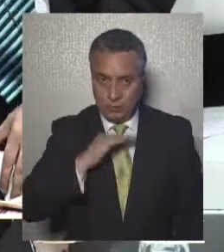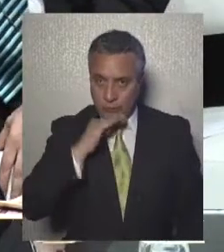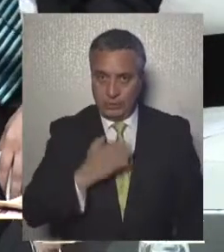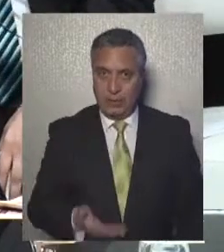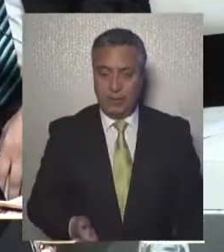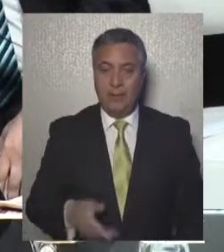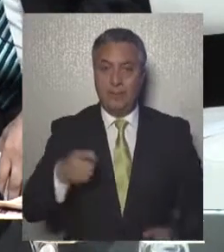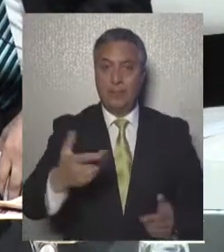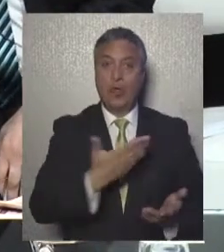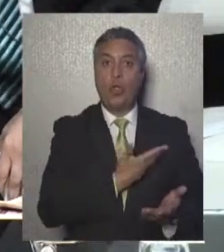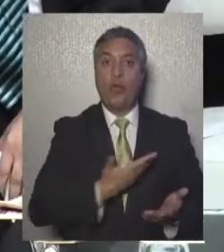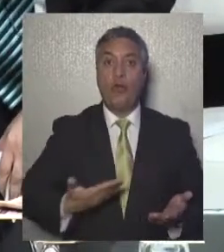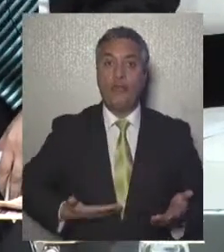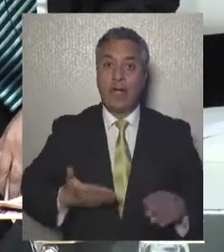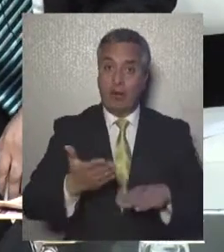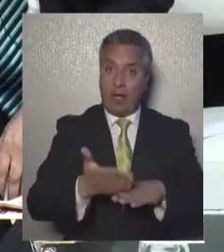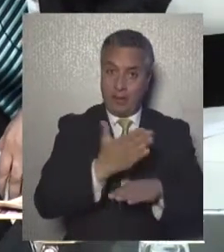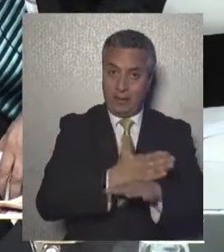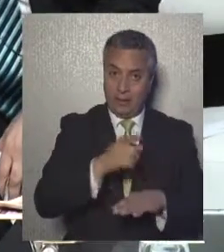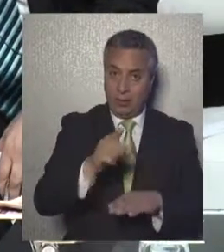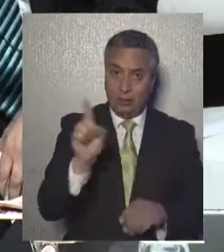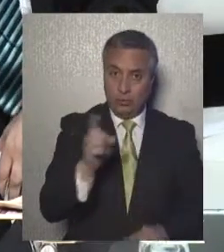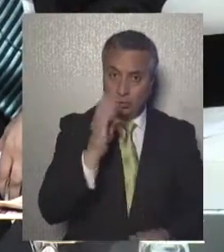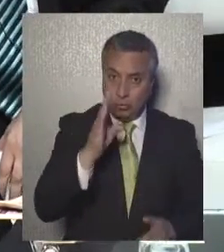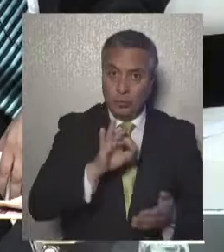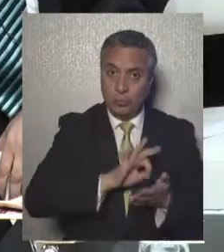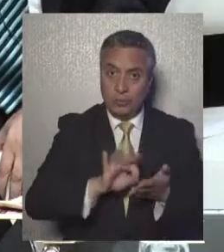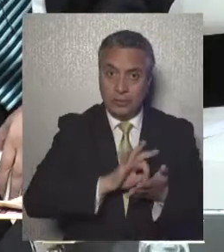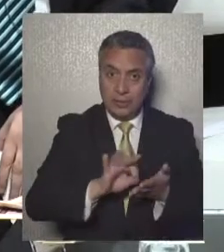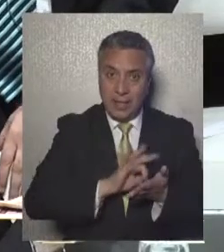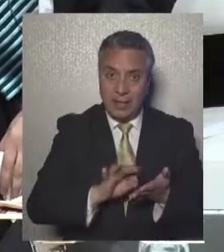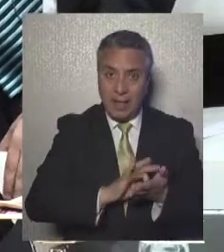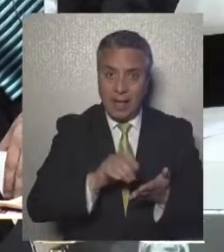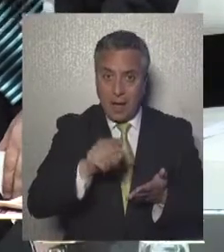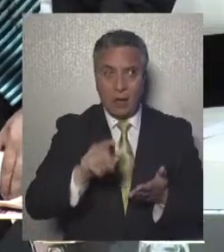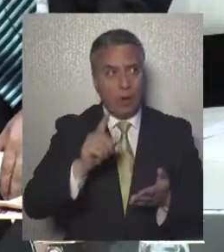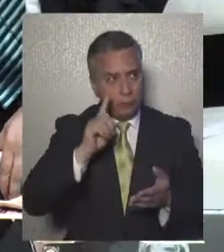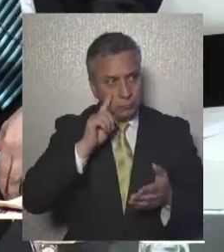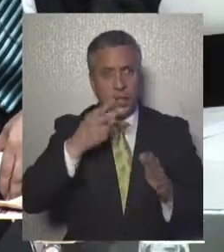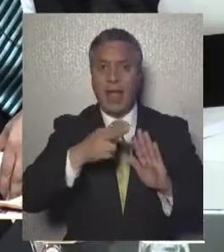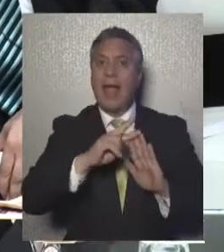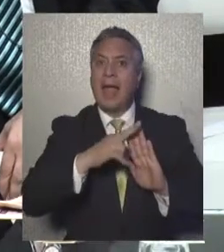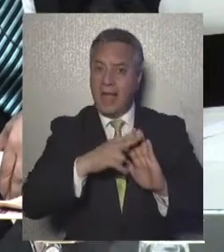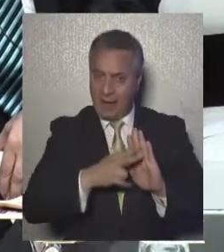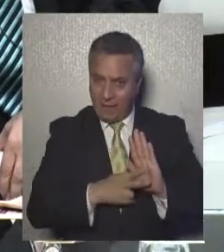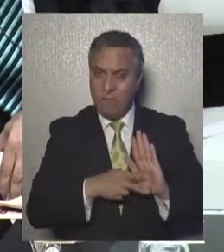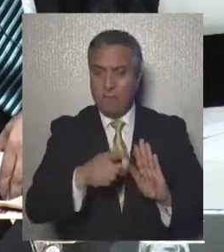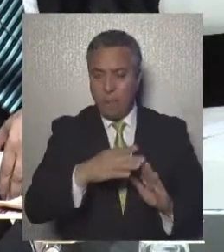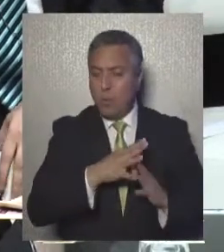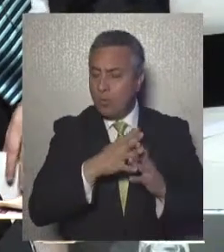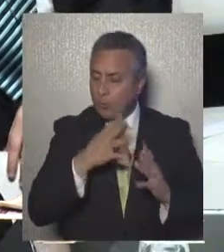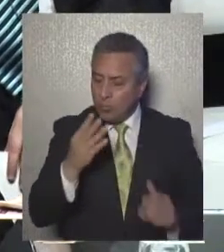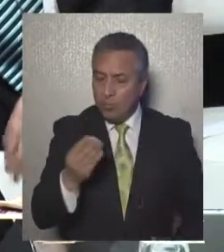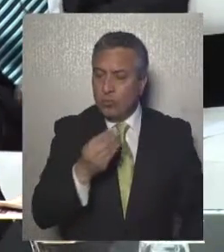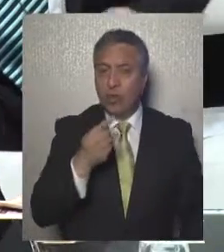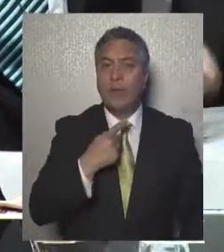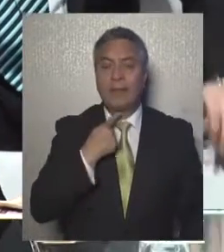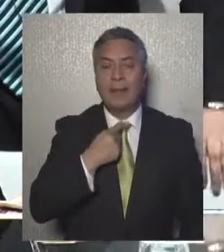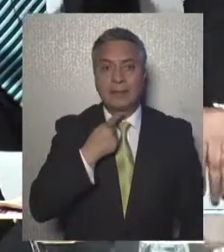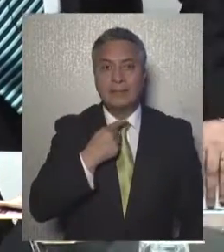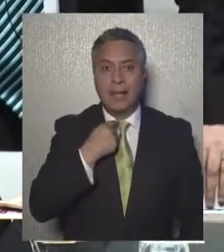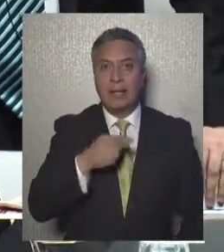En el gobierno anterior, el subsecretario Atom hizo una reforma muy interesante que generó